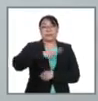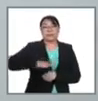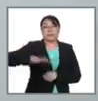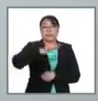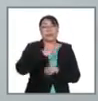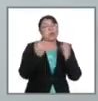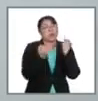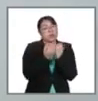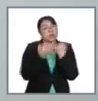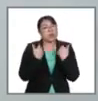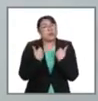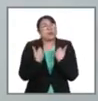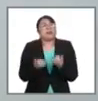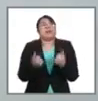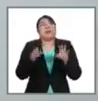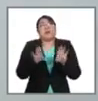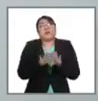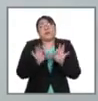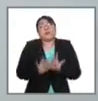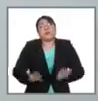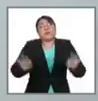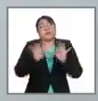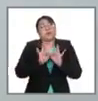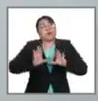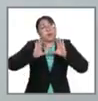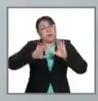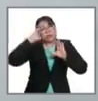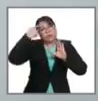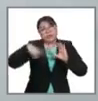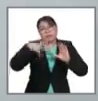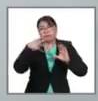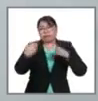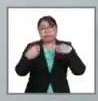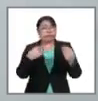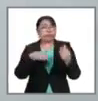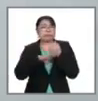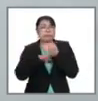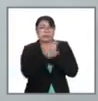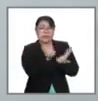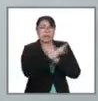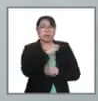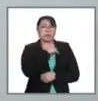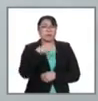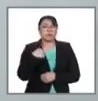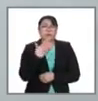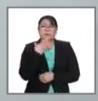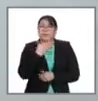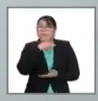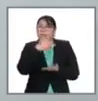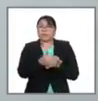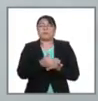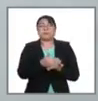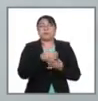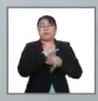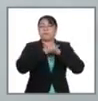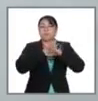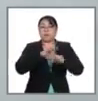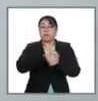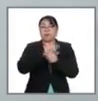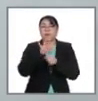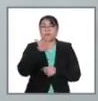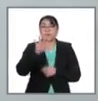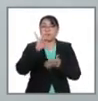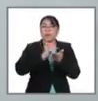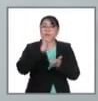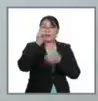ayudarnos a crear conciencia y de esta manera evitar más contagios también aquí en oaxaca nosotros llegamos hacia la parte final este informe por kobe 19